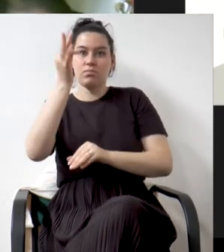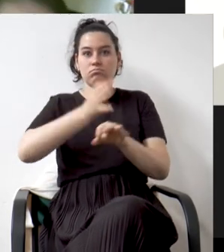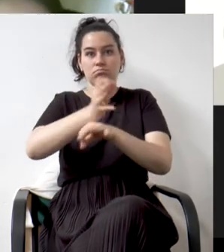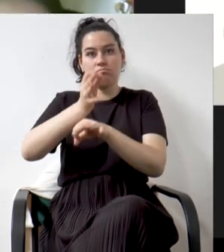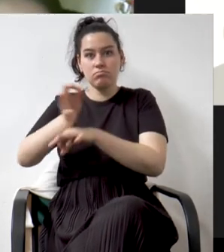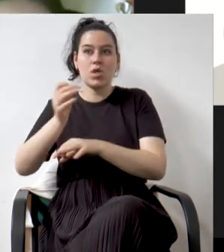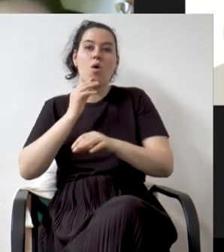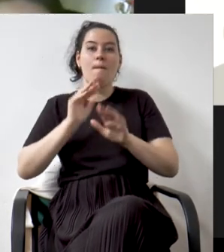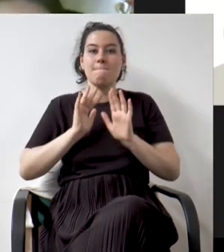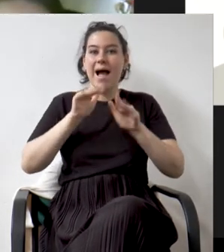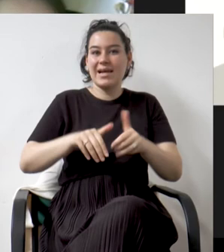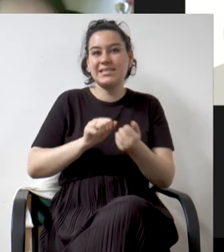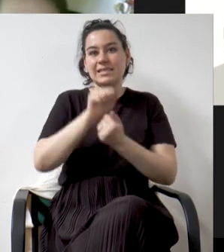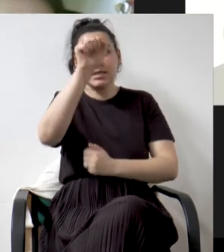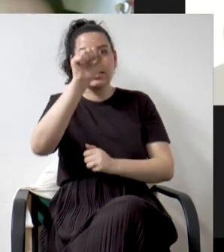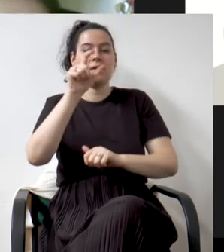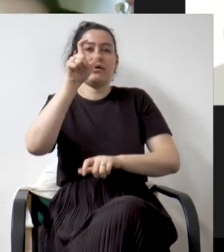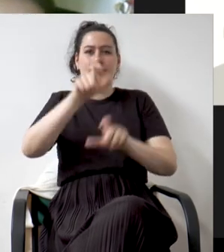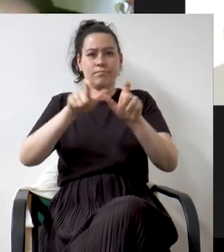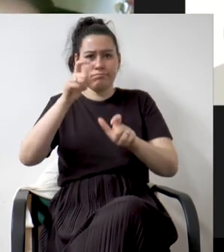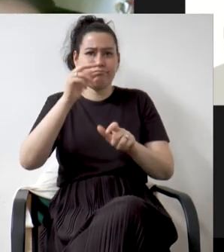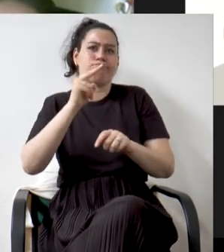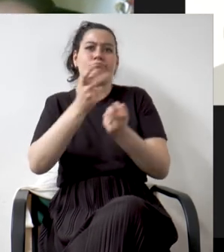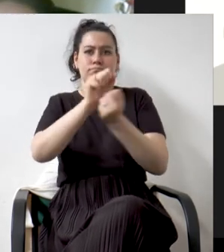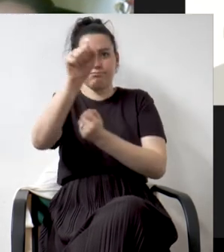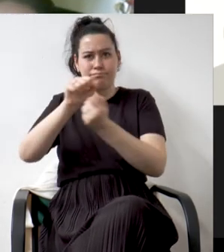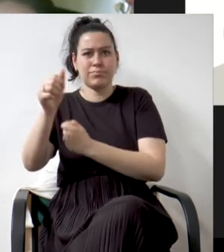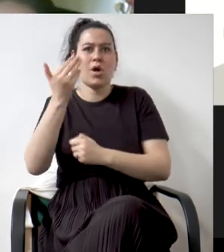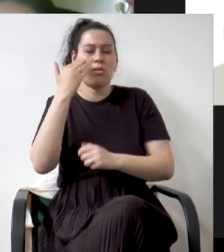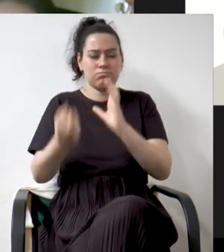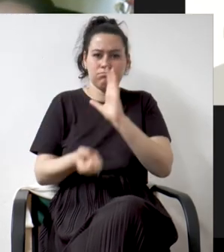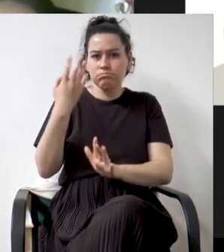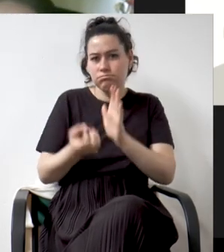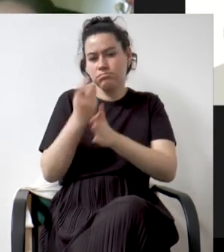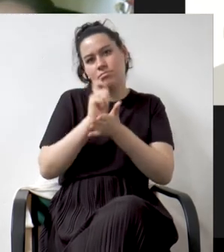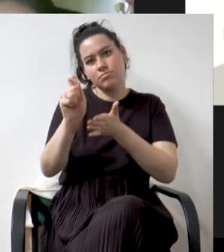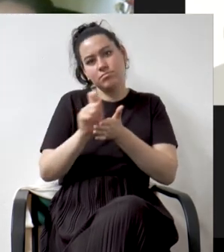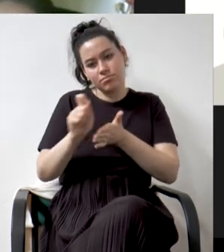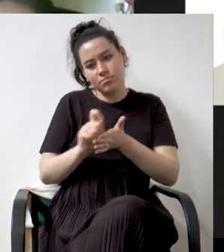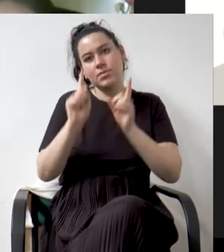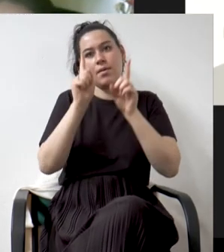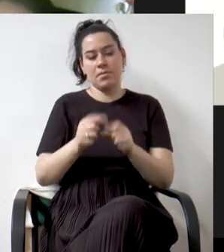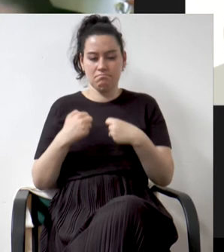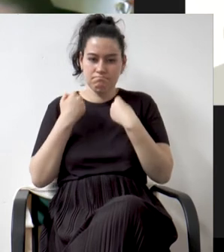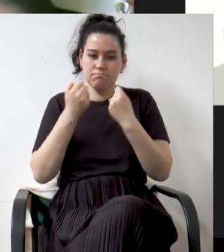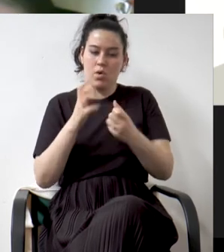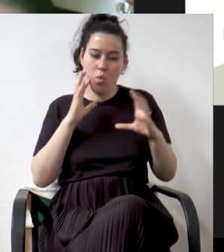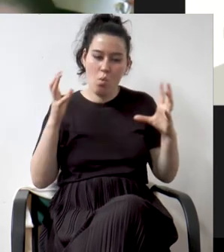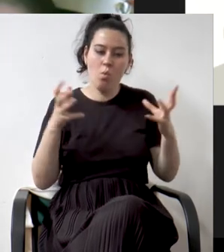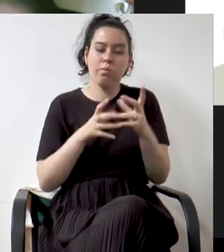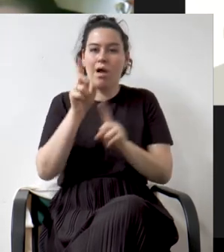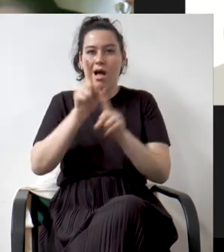de maestría, de la formación de gente a nivel de doctorado, de la producción de conocimiento, y de la consolidación de núcleos